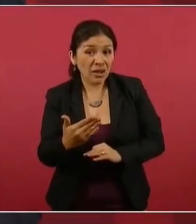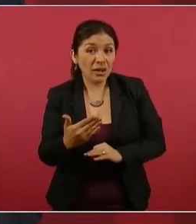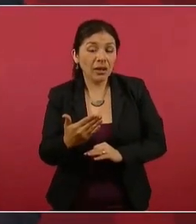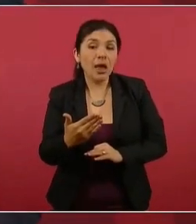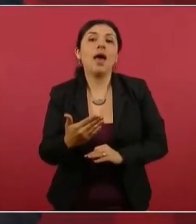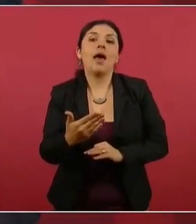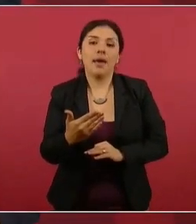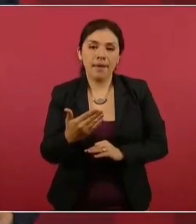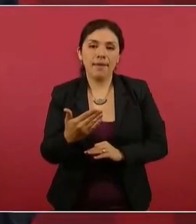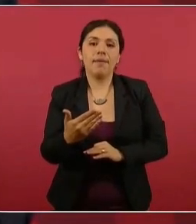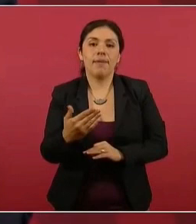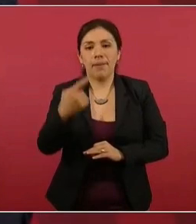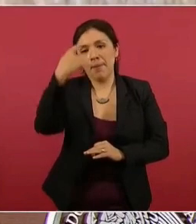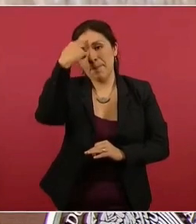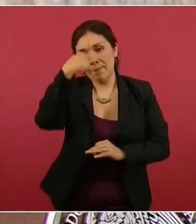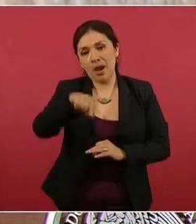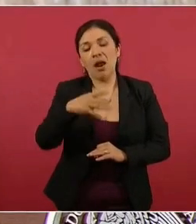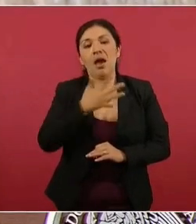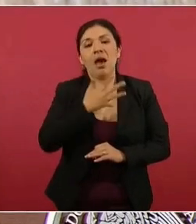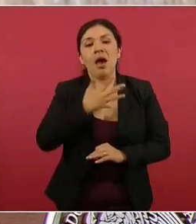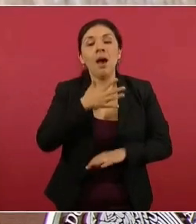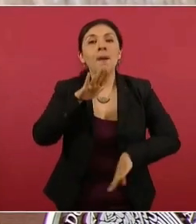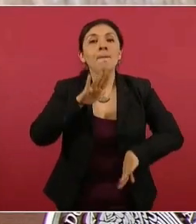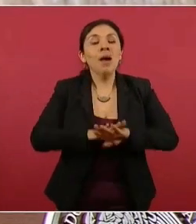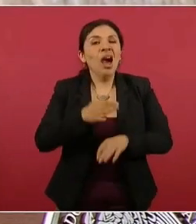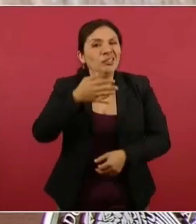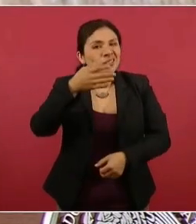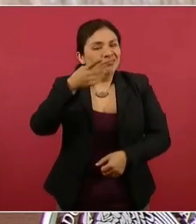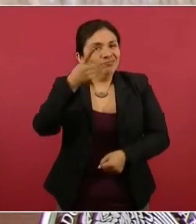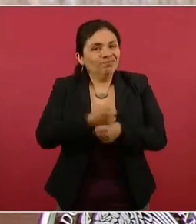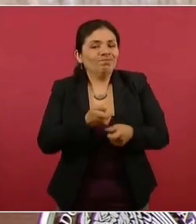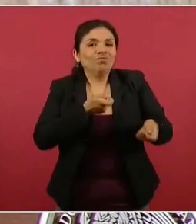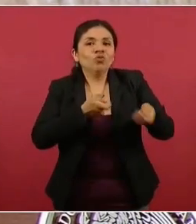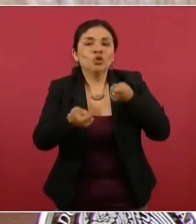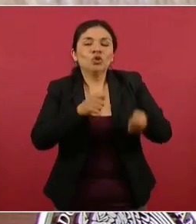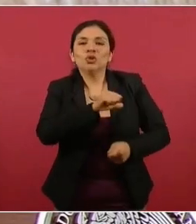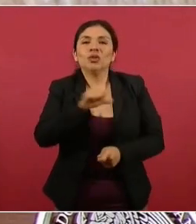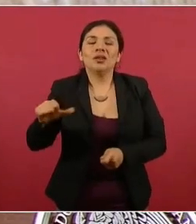cuando tengamos más control de inflación.